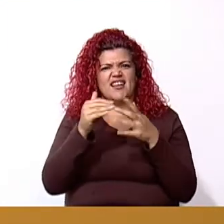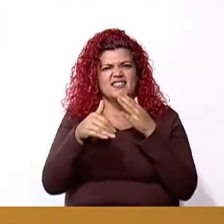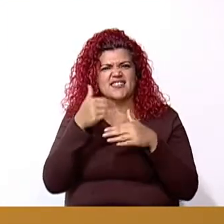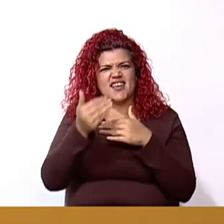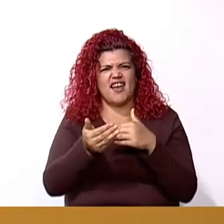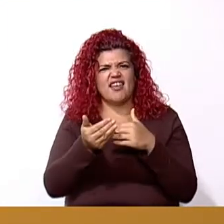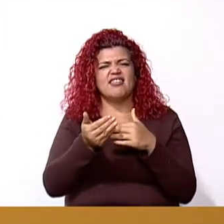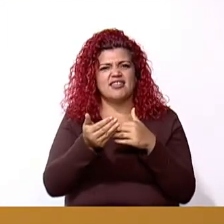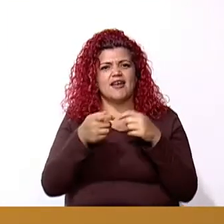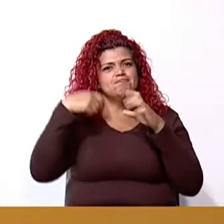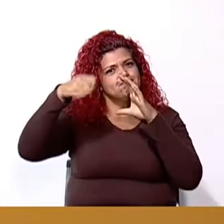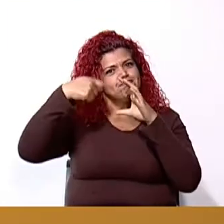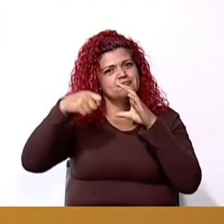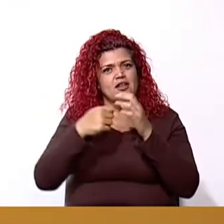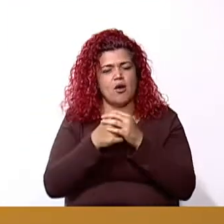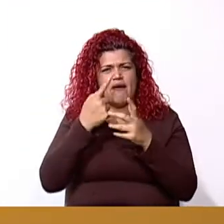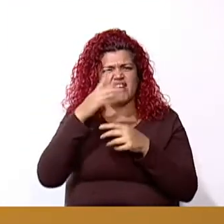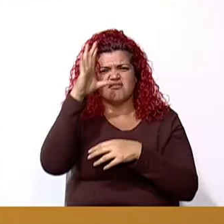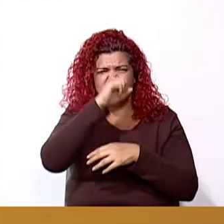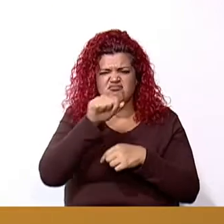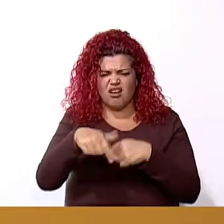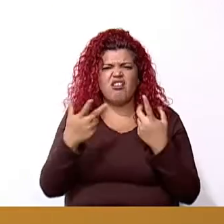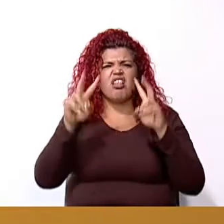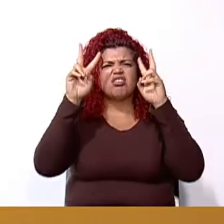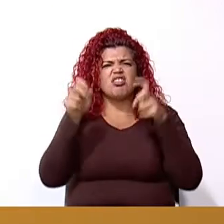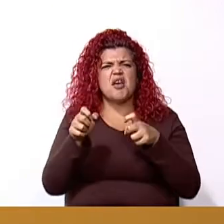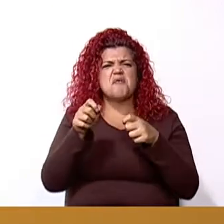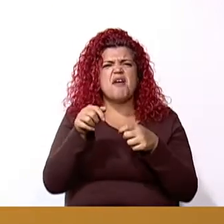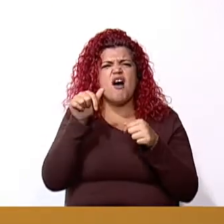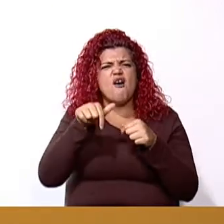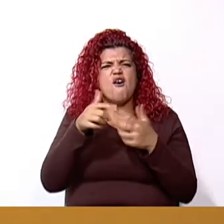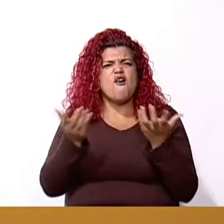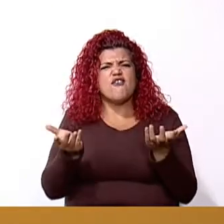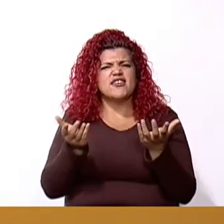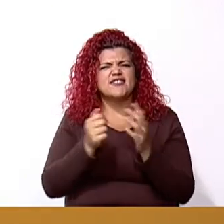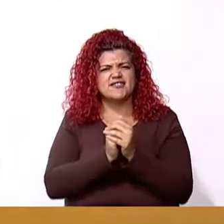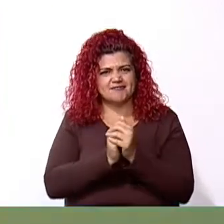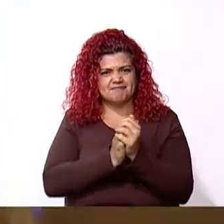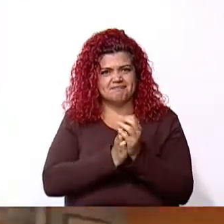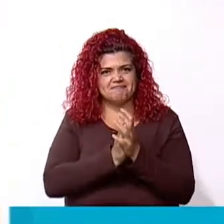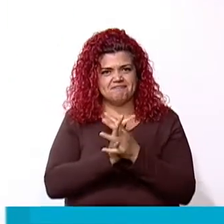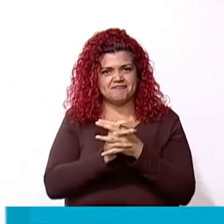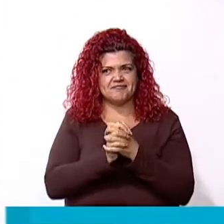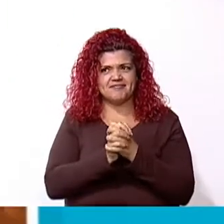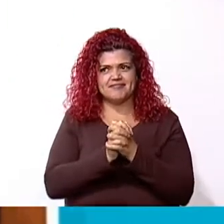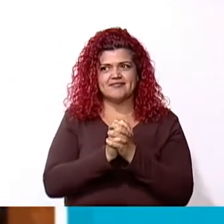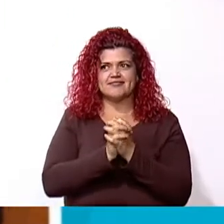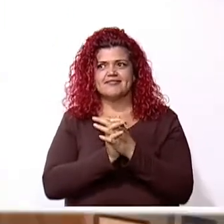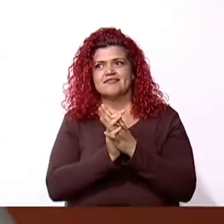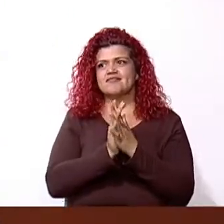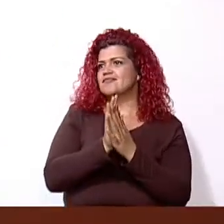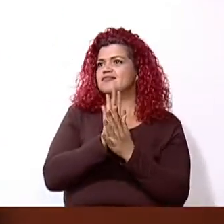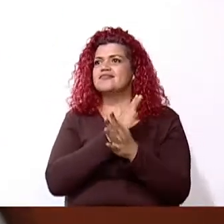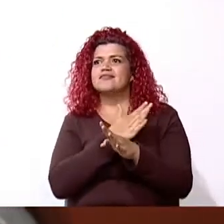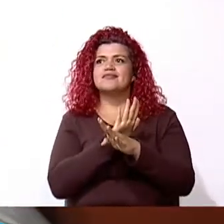siguiente cápsula a ver si descubren de qué tema empezaremos a trabajar hoy.